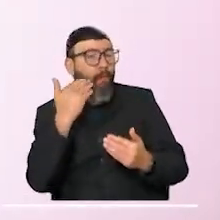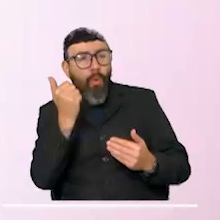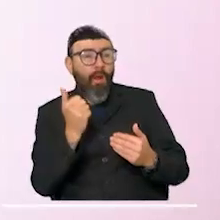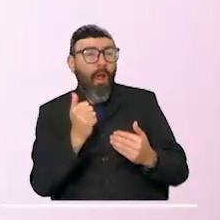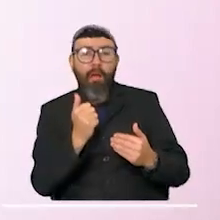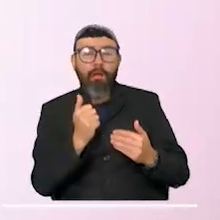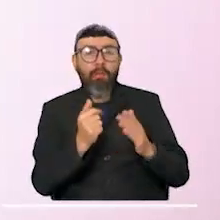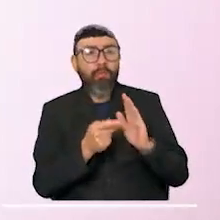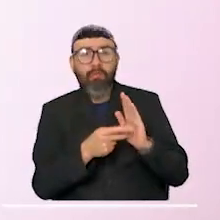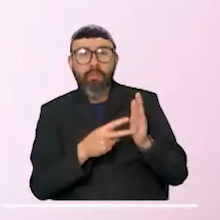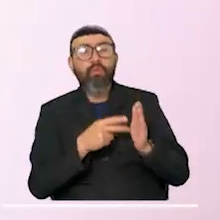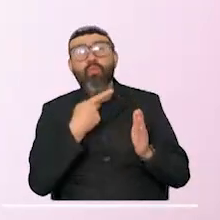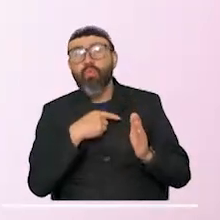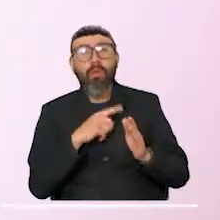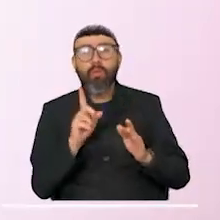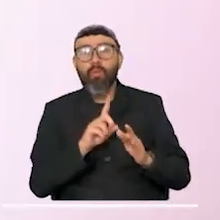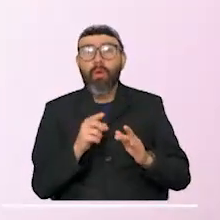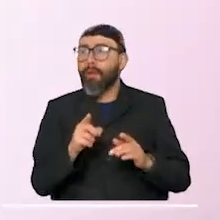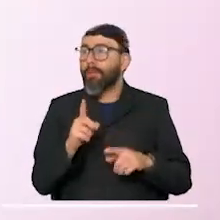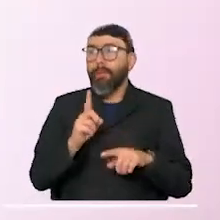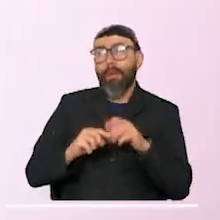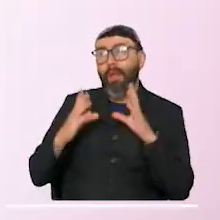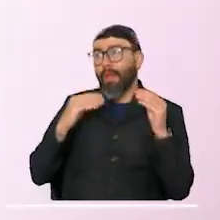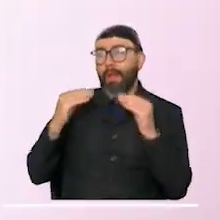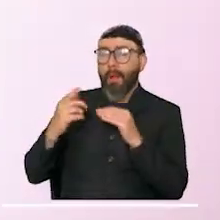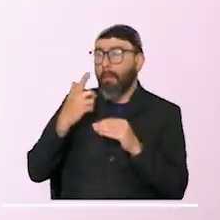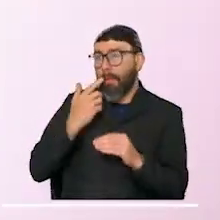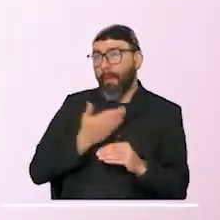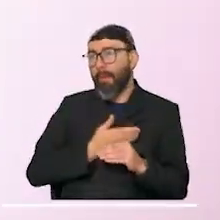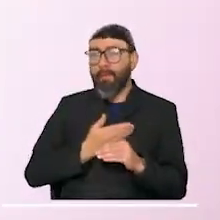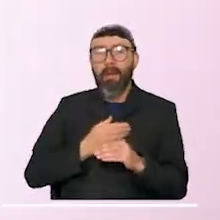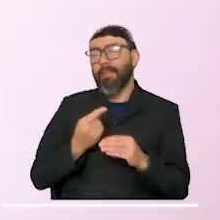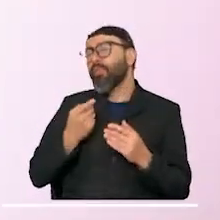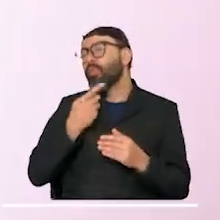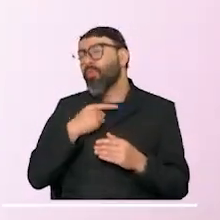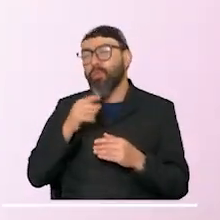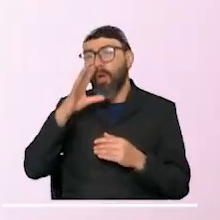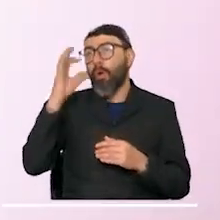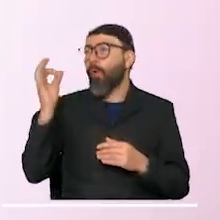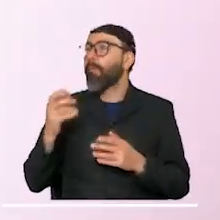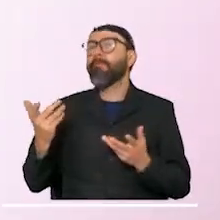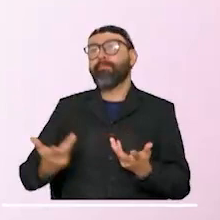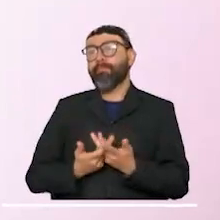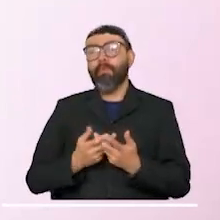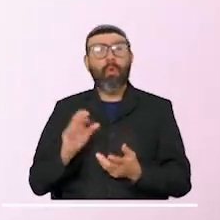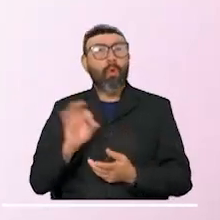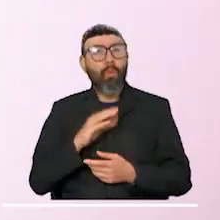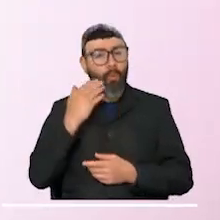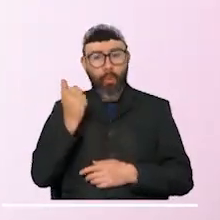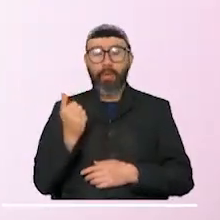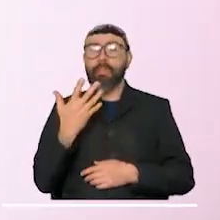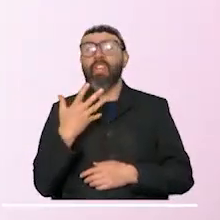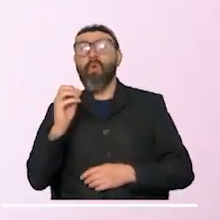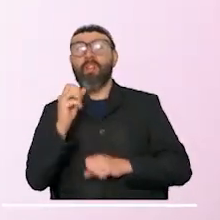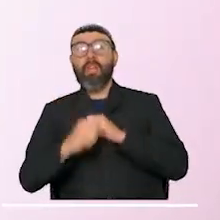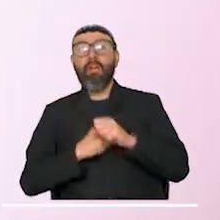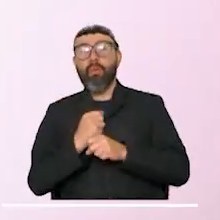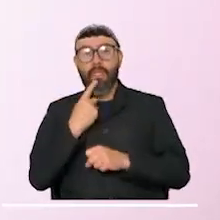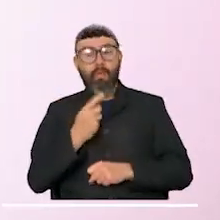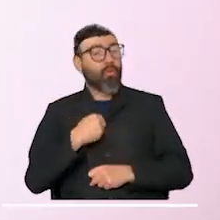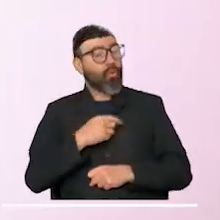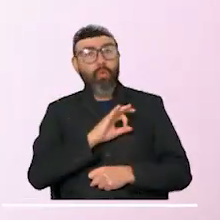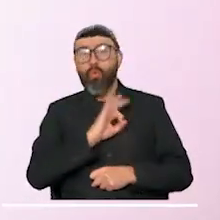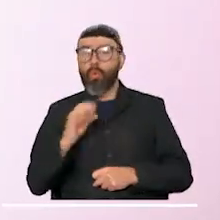era porque existiera un gusto sino porque no podía hablarlo con la mamá y con el papá mujeres que reconocen a los 50 años y dicen nunca he tenido